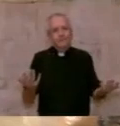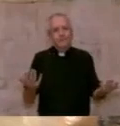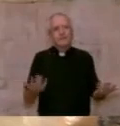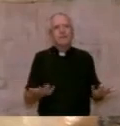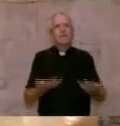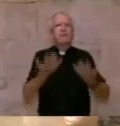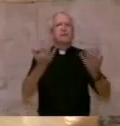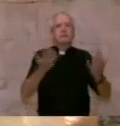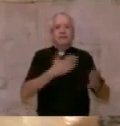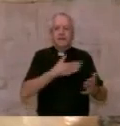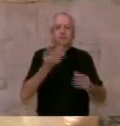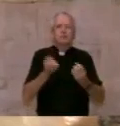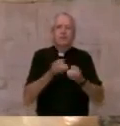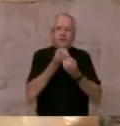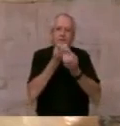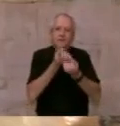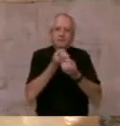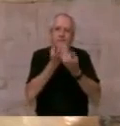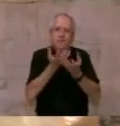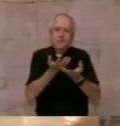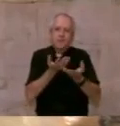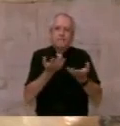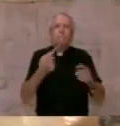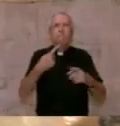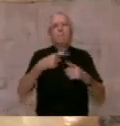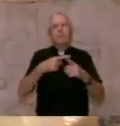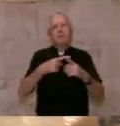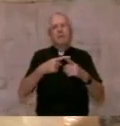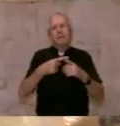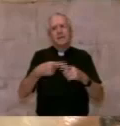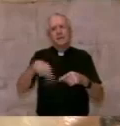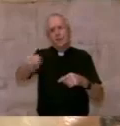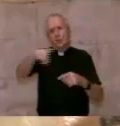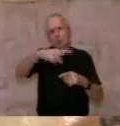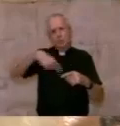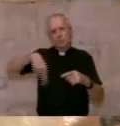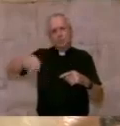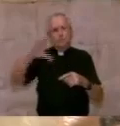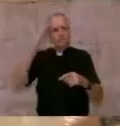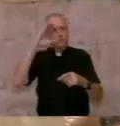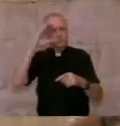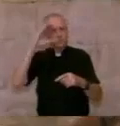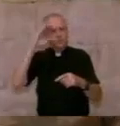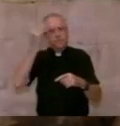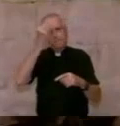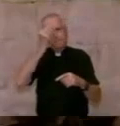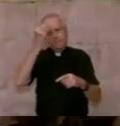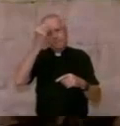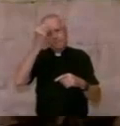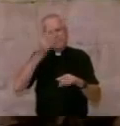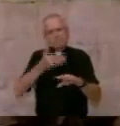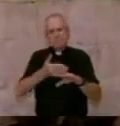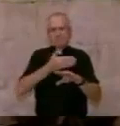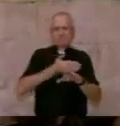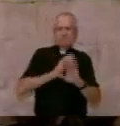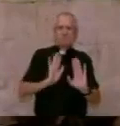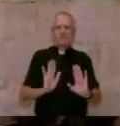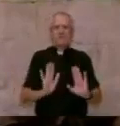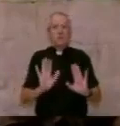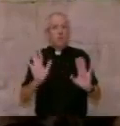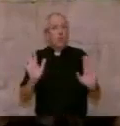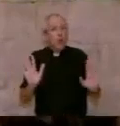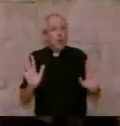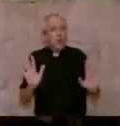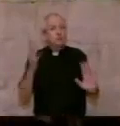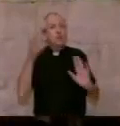Evangelio que les queremos transmitir. Quizás porque inconsciente o conscientemente tienen el prejuicio según el cual